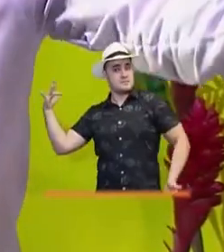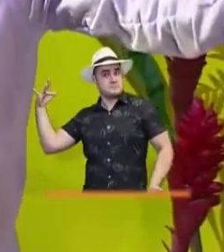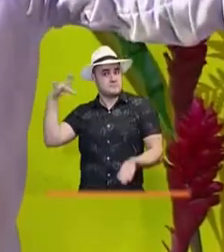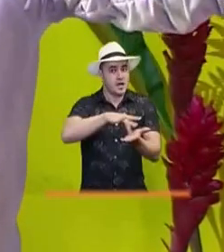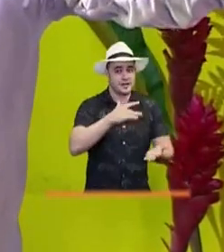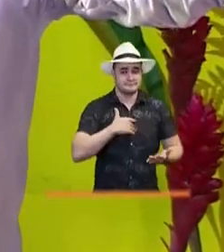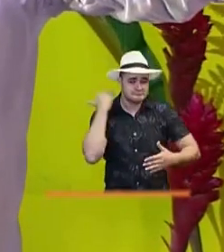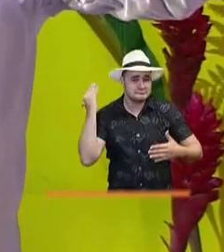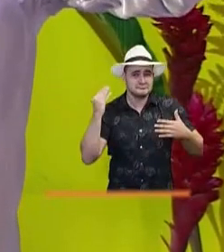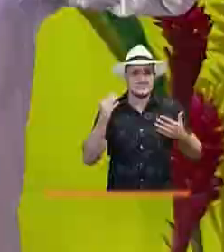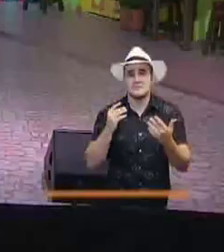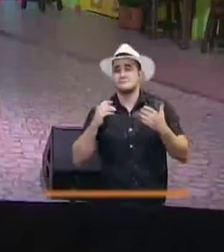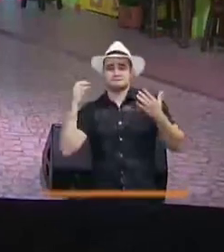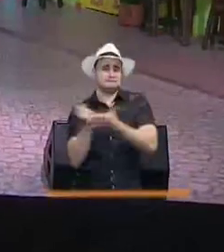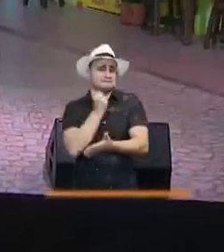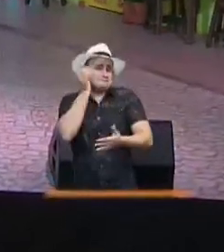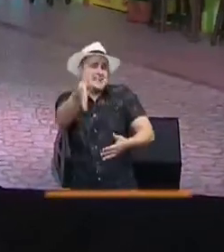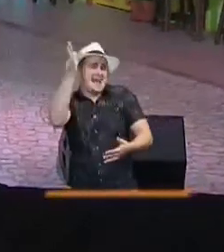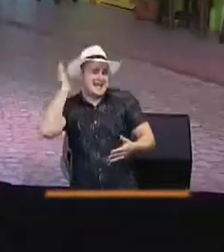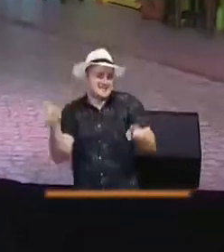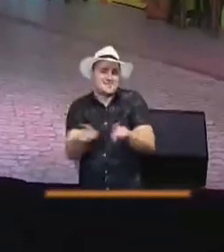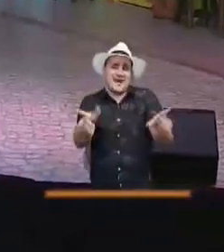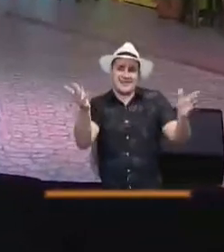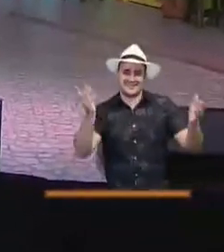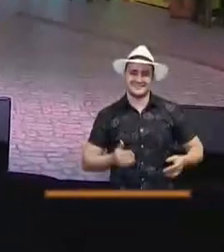incluso perdiendo, gano.